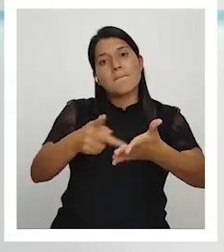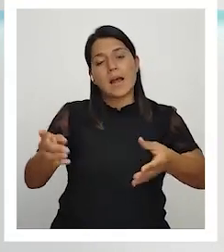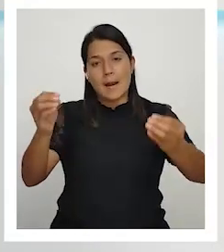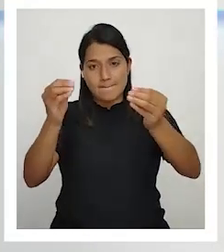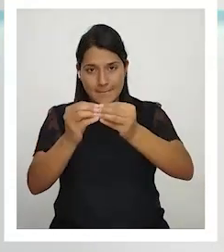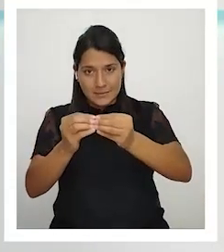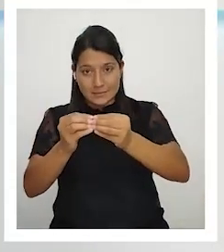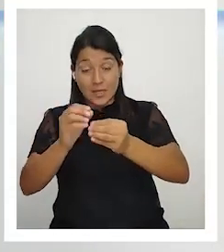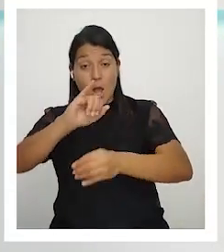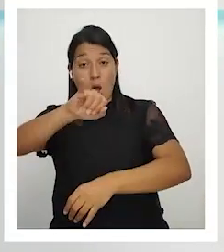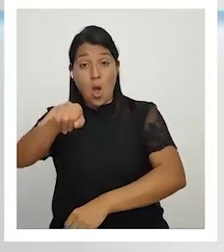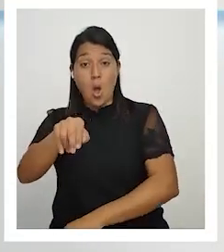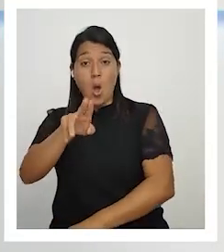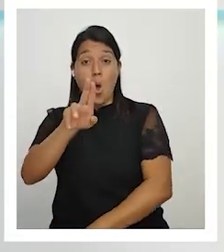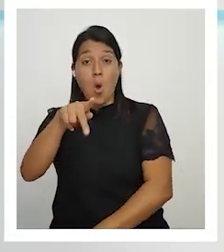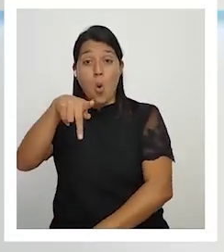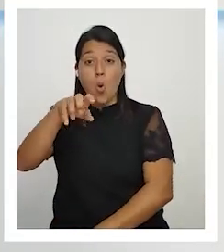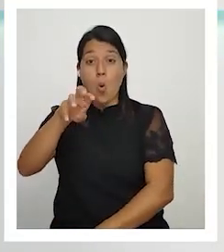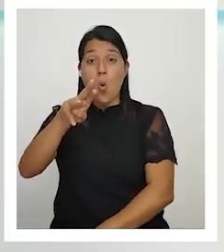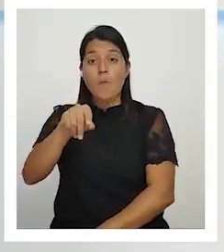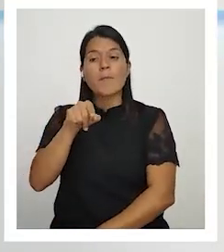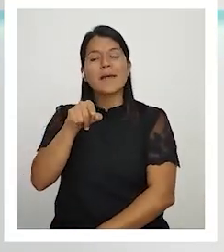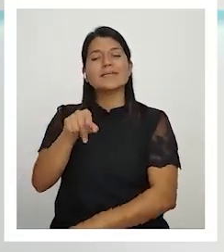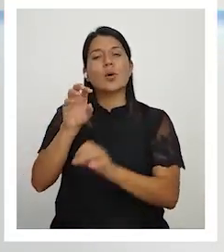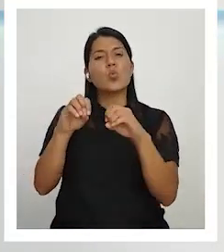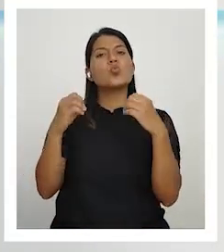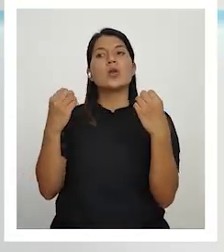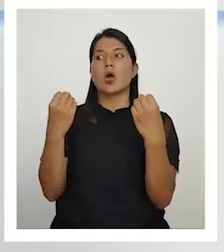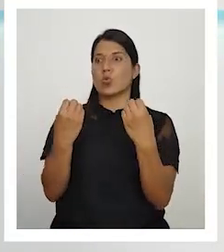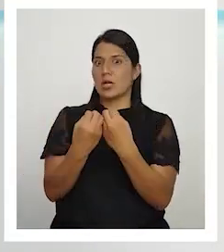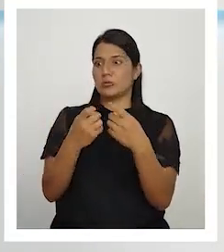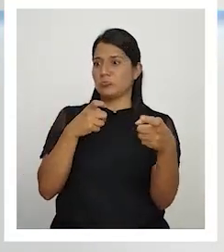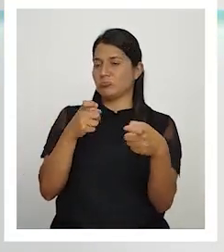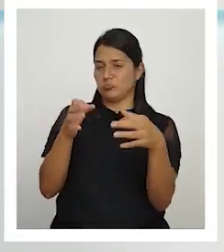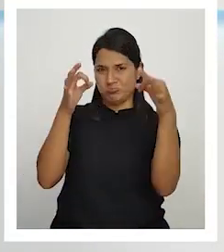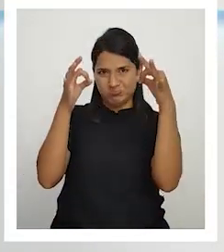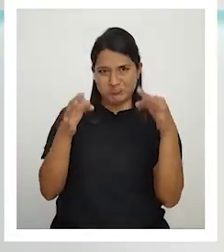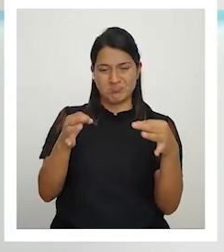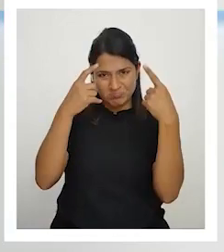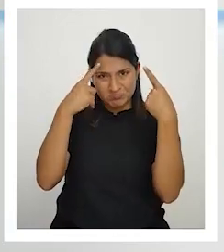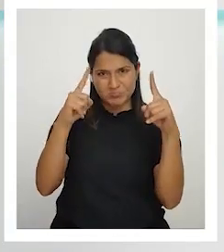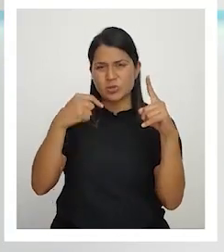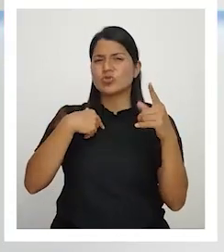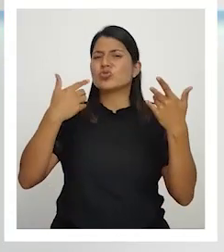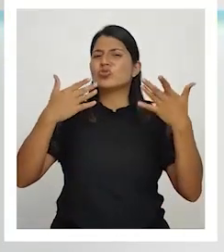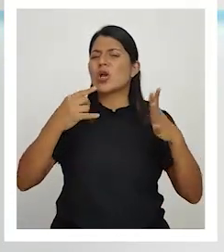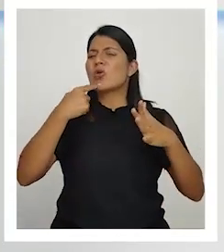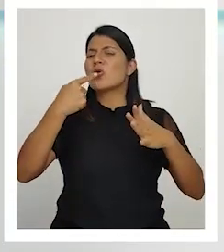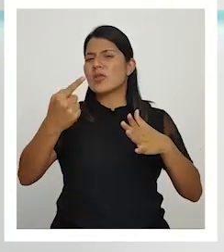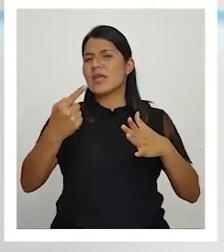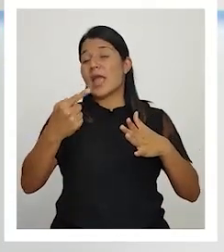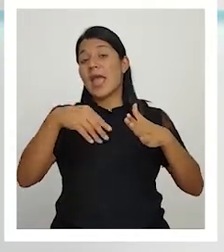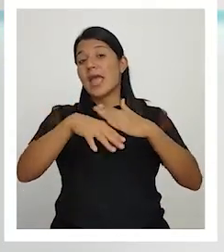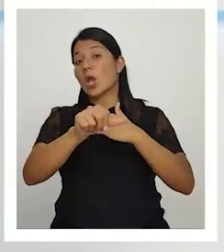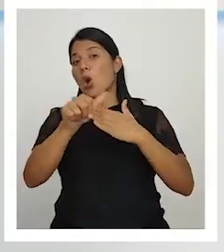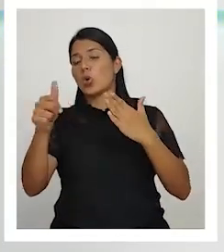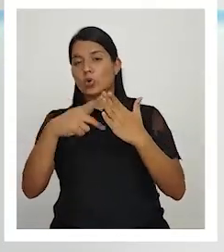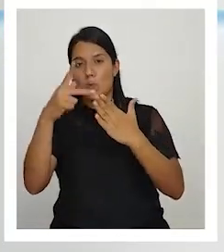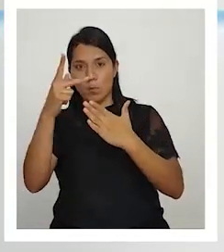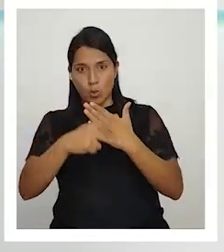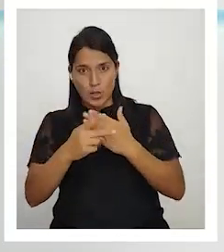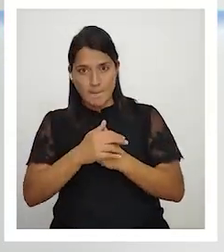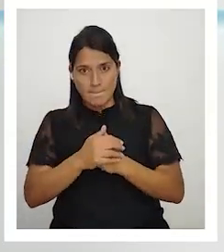Jupema, por ser una organización exitosa, porque hay que decirlo, ya lo hemos dicho en otros programas, ¿verdad? Es el